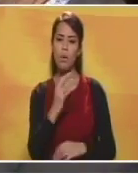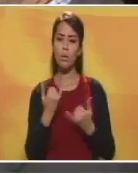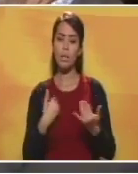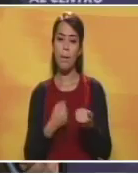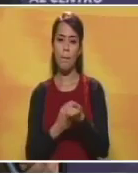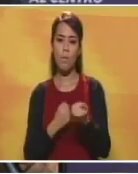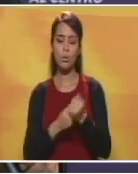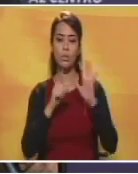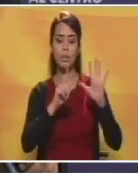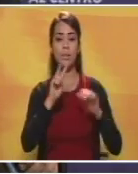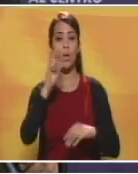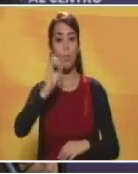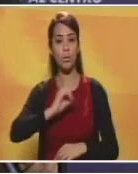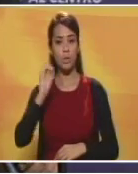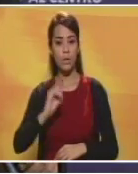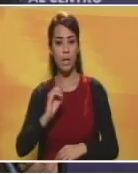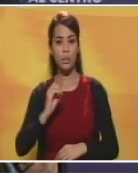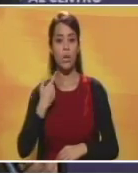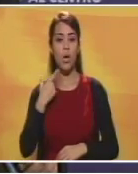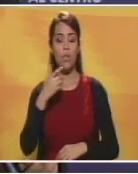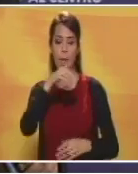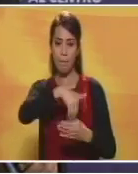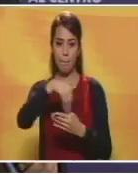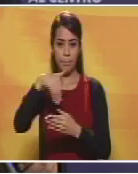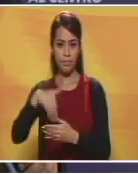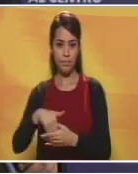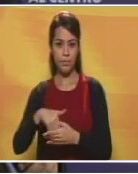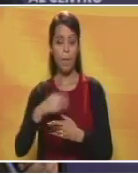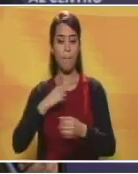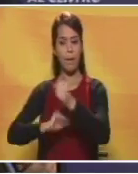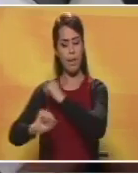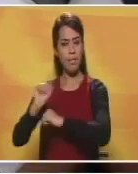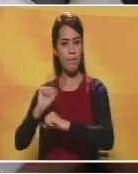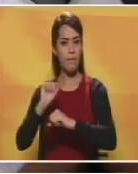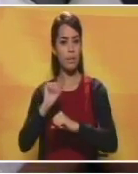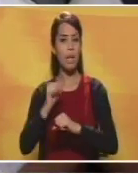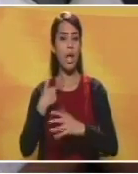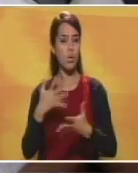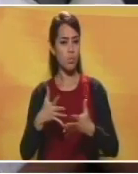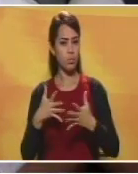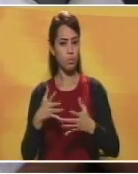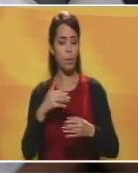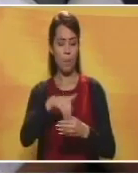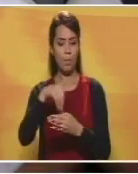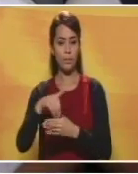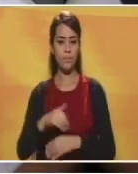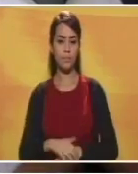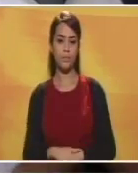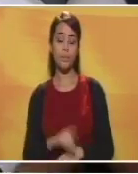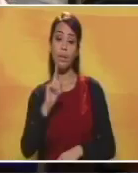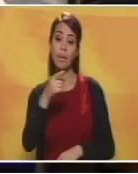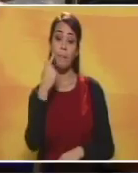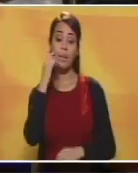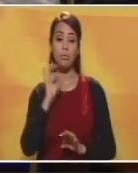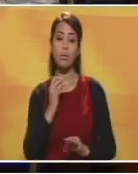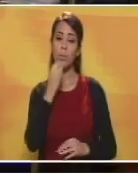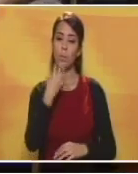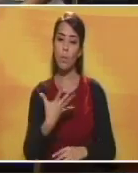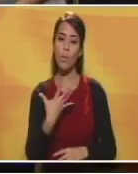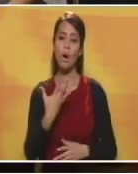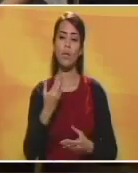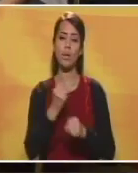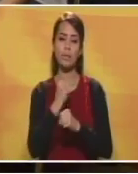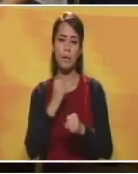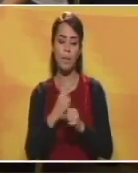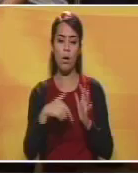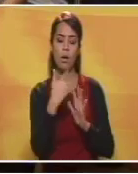el 72% del padrón electoral para defender al voto. También valoró como positivo el trabajo de los medios